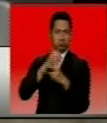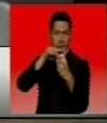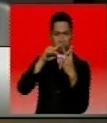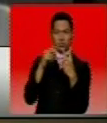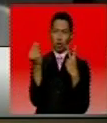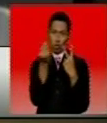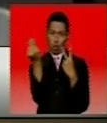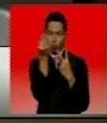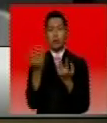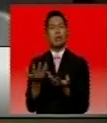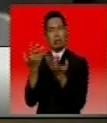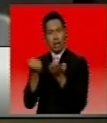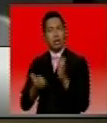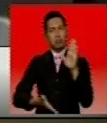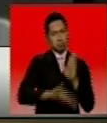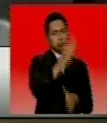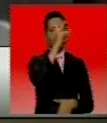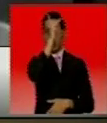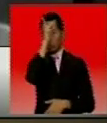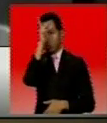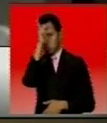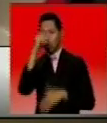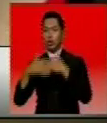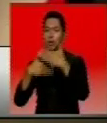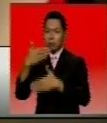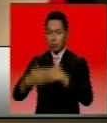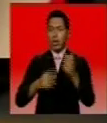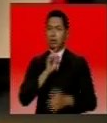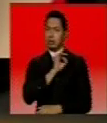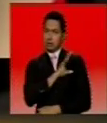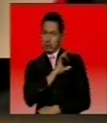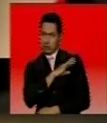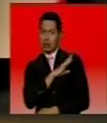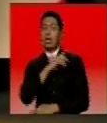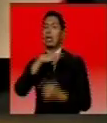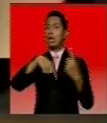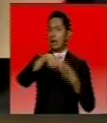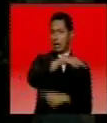febrero abordarían el vuelo hacia Chile y después retornarían a su natal